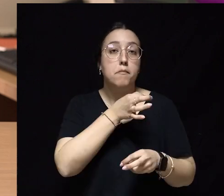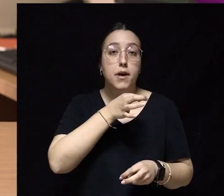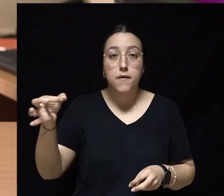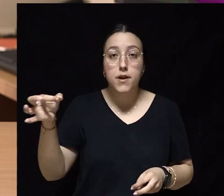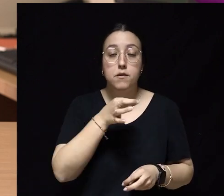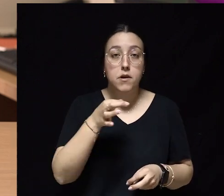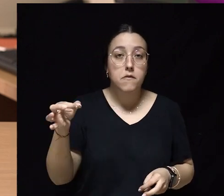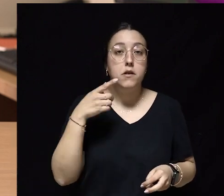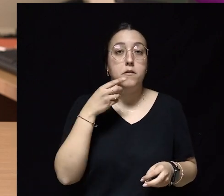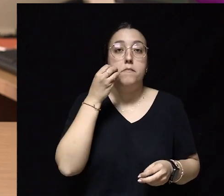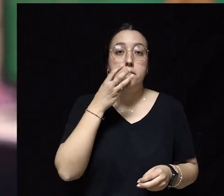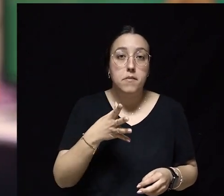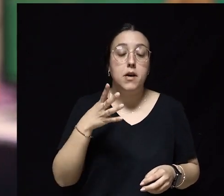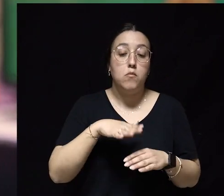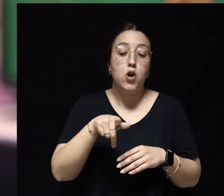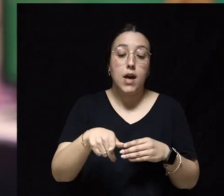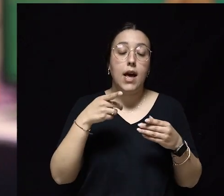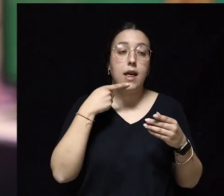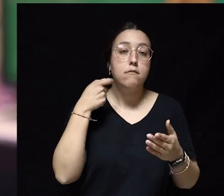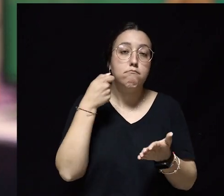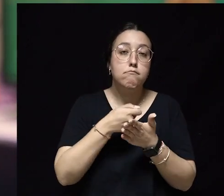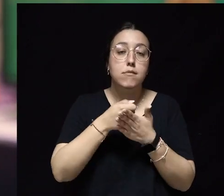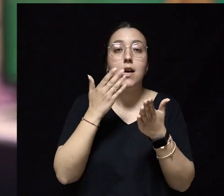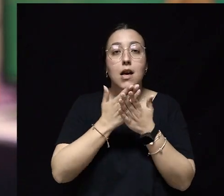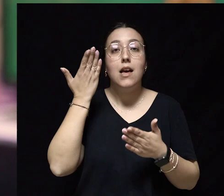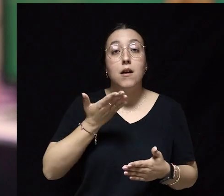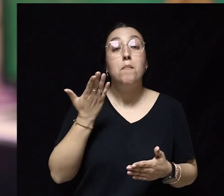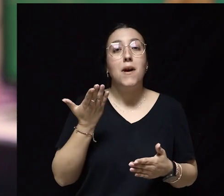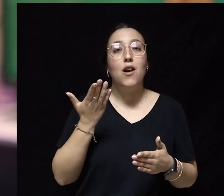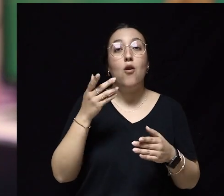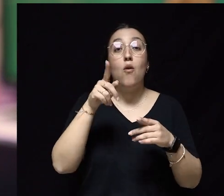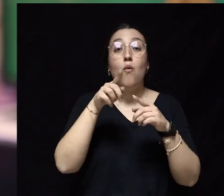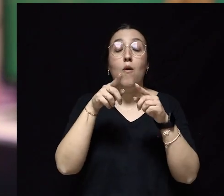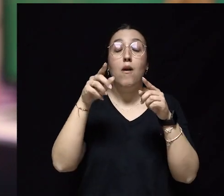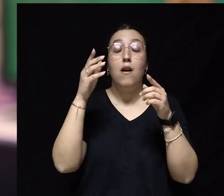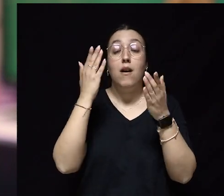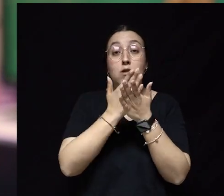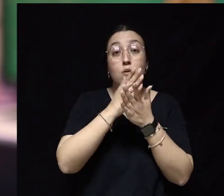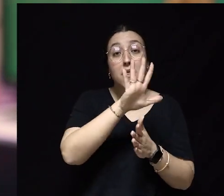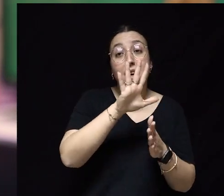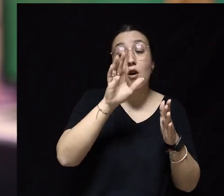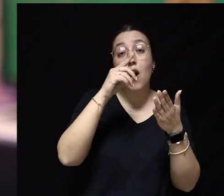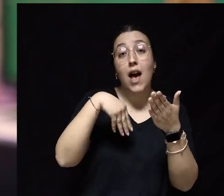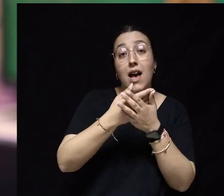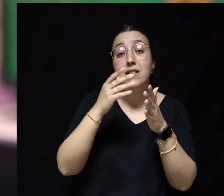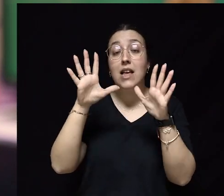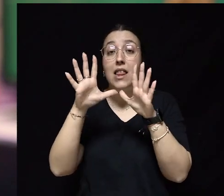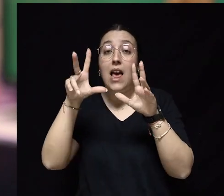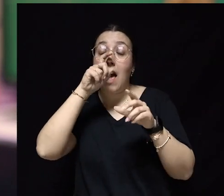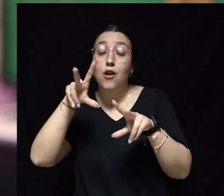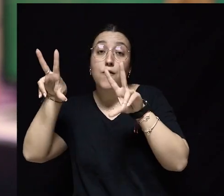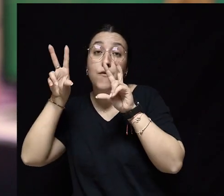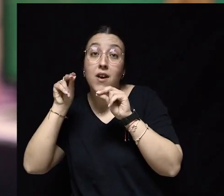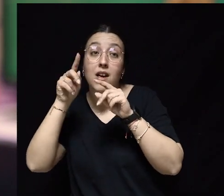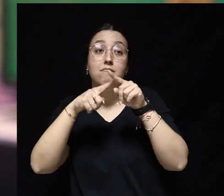algunos casos que hay absentismo intermitente o crónico, en nuestro caso muy poquito, pero el paso a la secundaria es